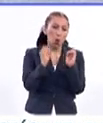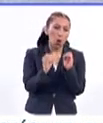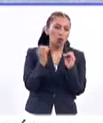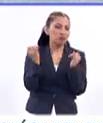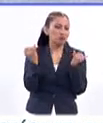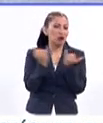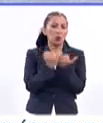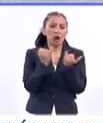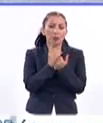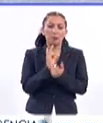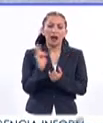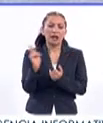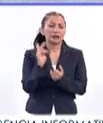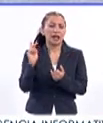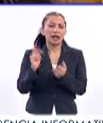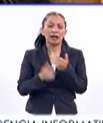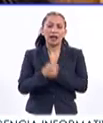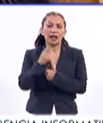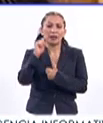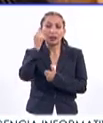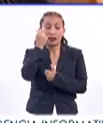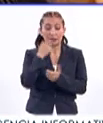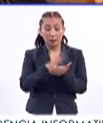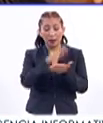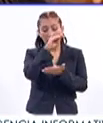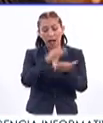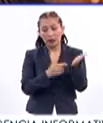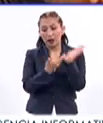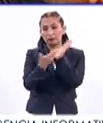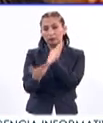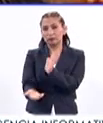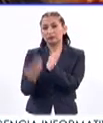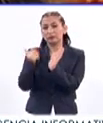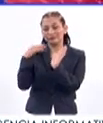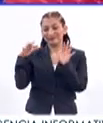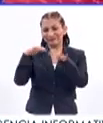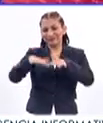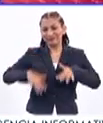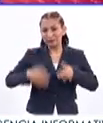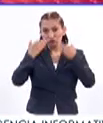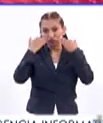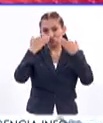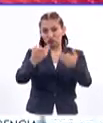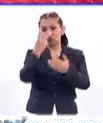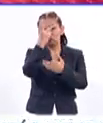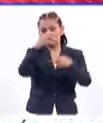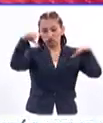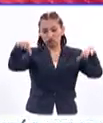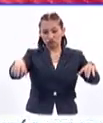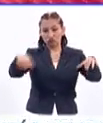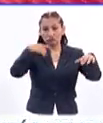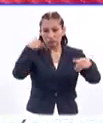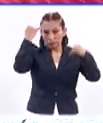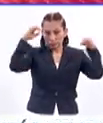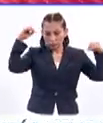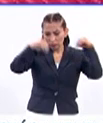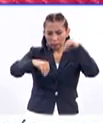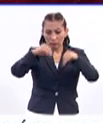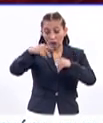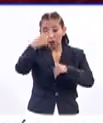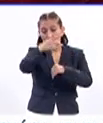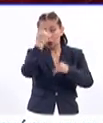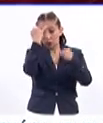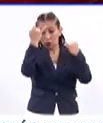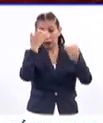que es lo mismo o semejante a una carrera técnica. El documento ya fue presentado en un evento con la presencia de los 2 organismos que lo crearon, y son